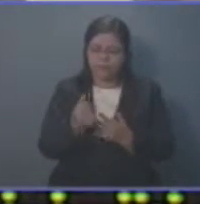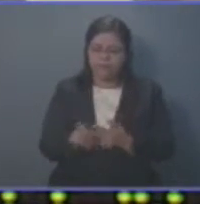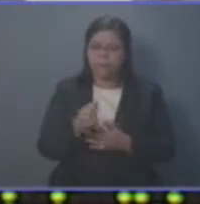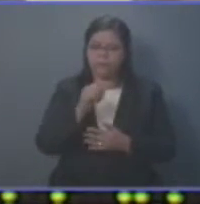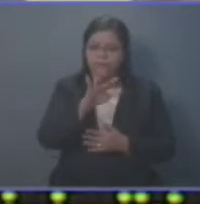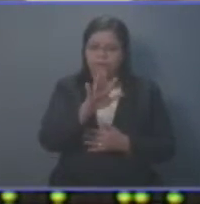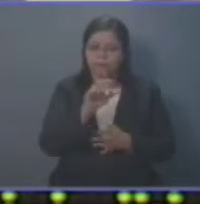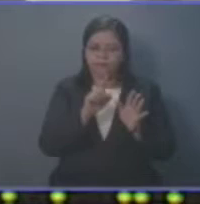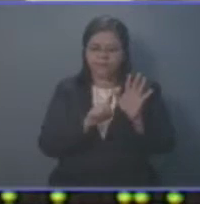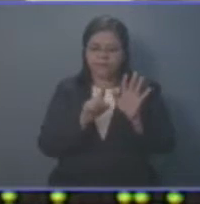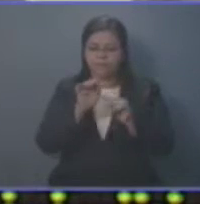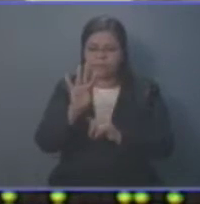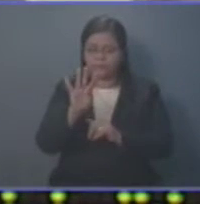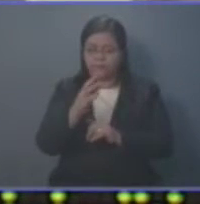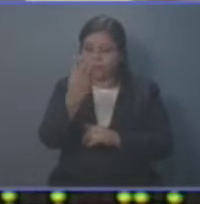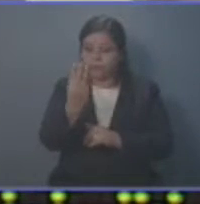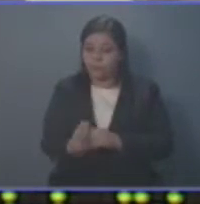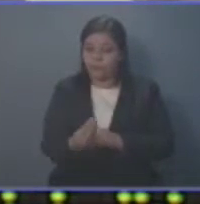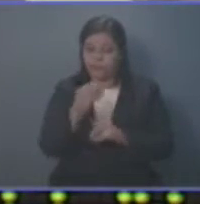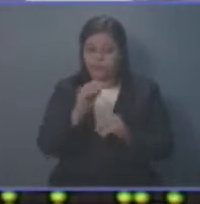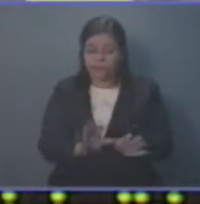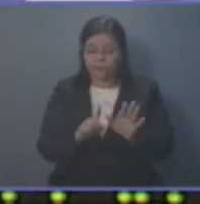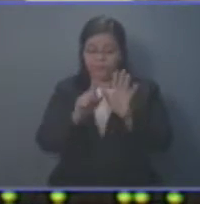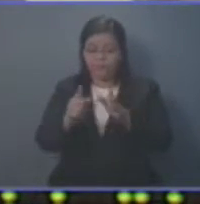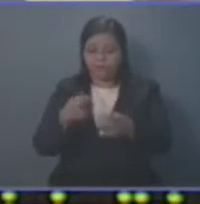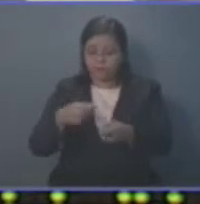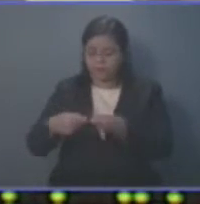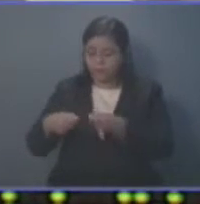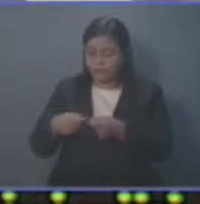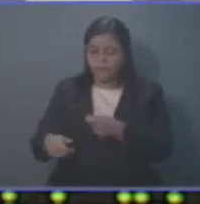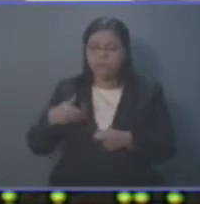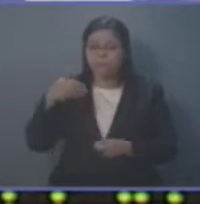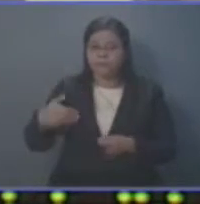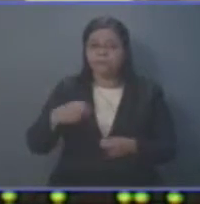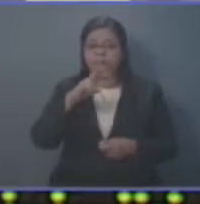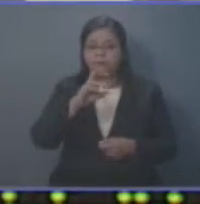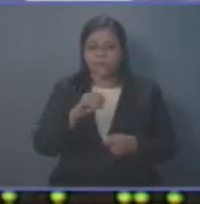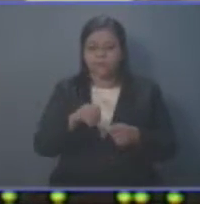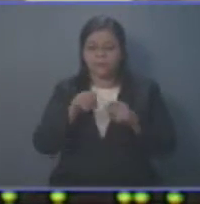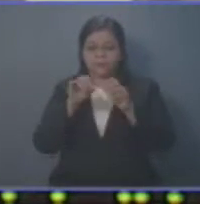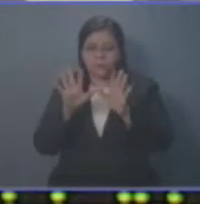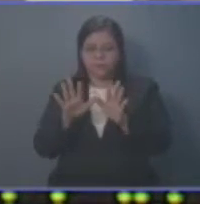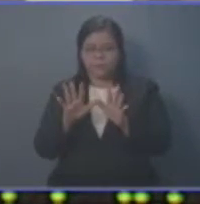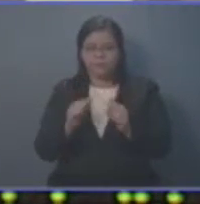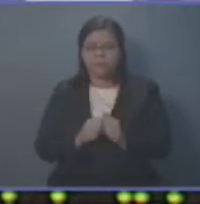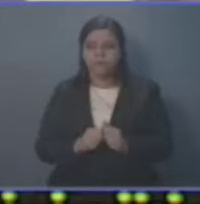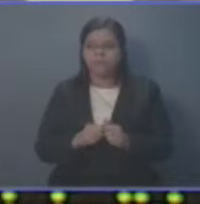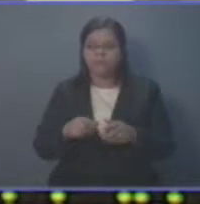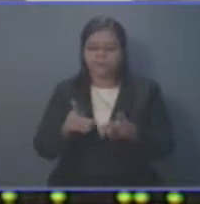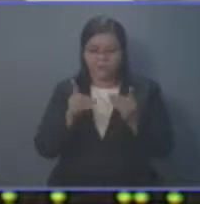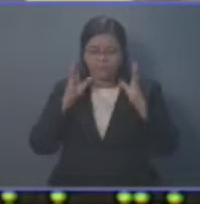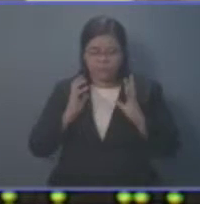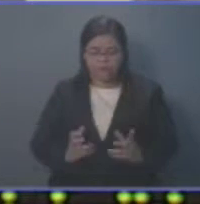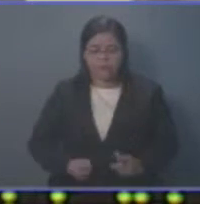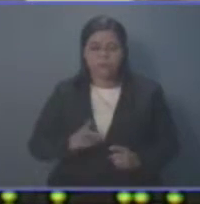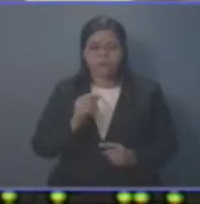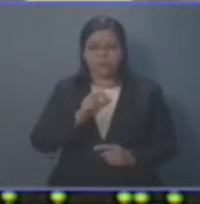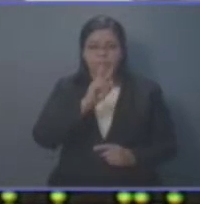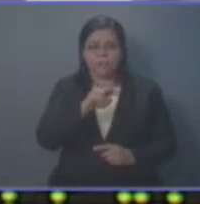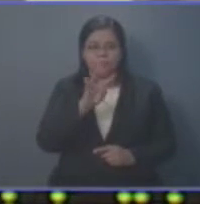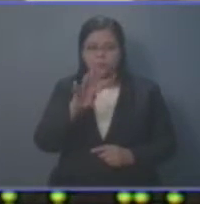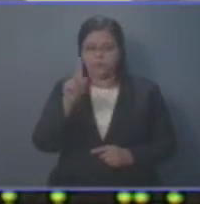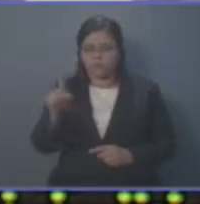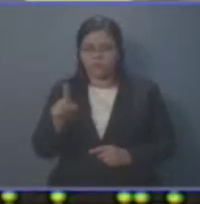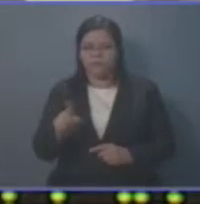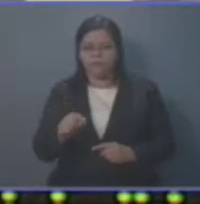número 564 de fecha 16 de diciembre de 2010, publicado en el Diario Oficial número 241, tomo